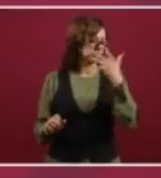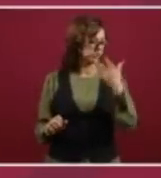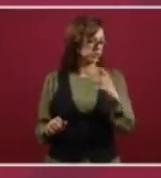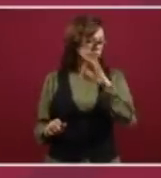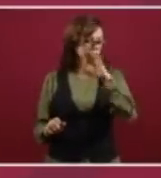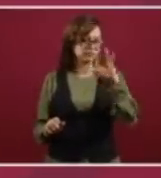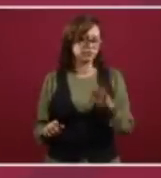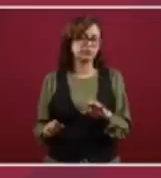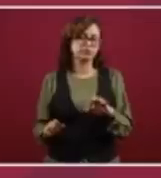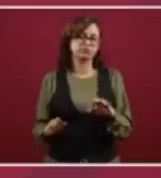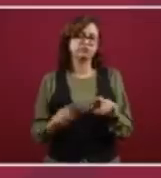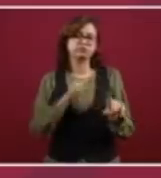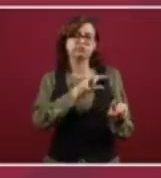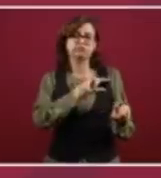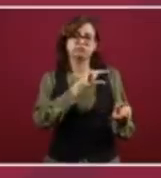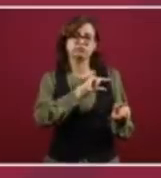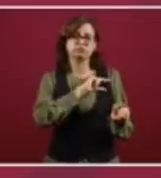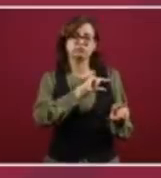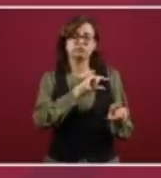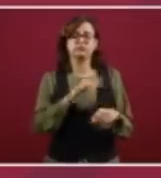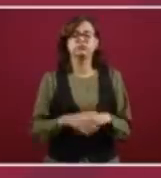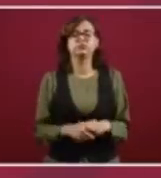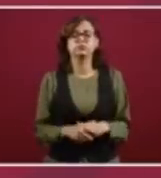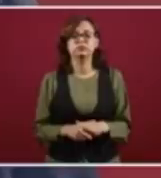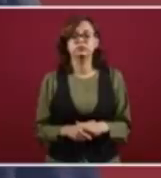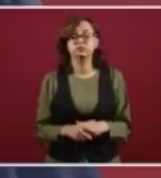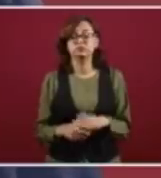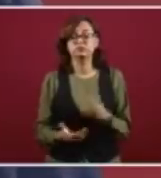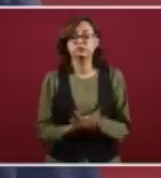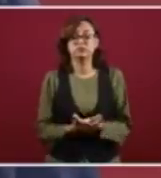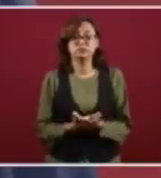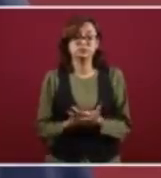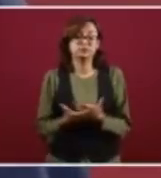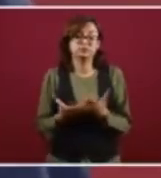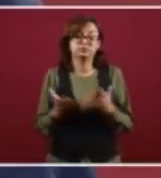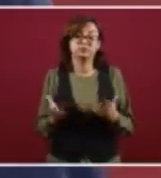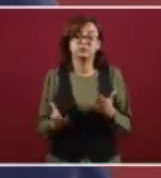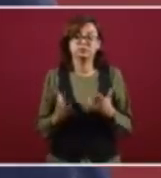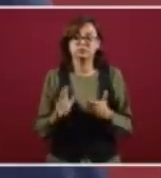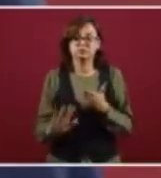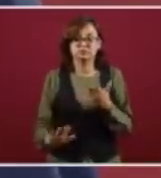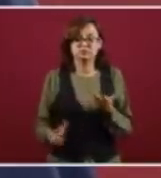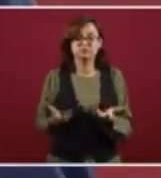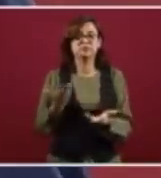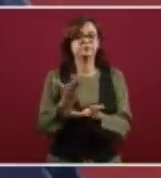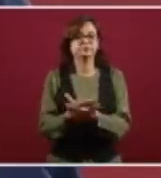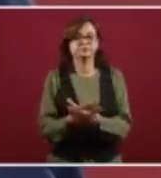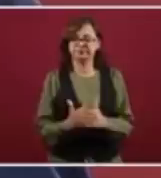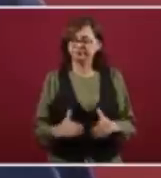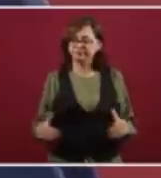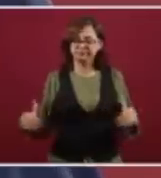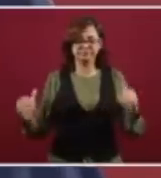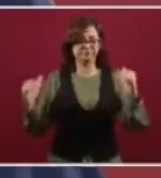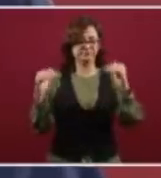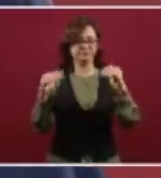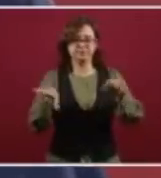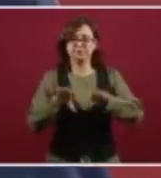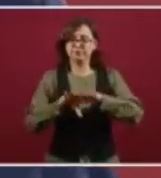75% particulares. Ahora la propuesta es, vamos a terminar el